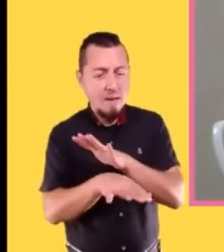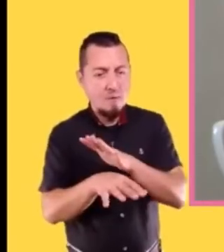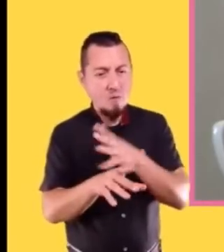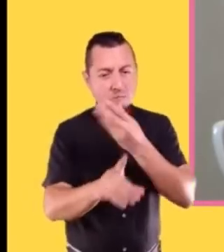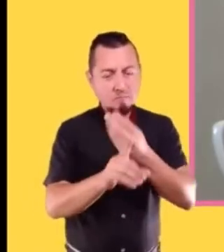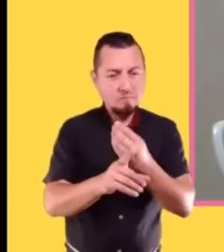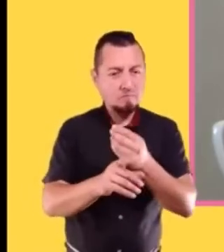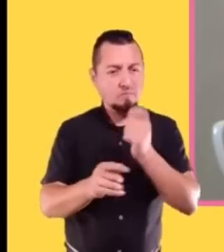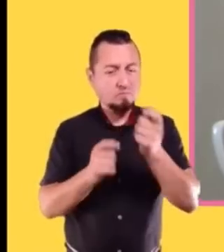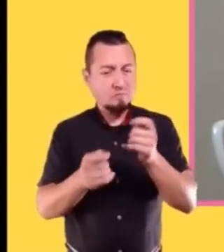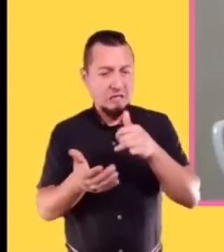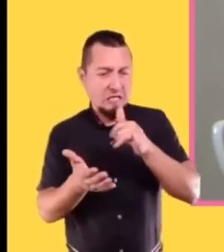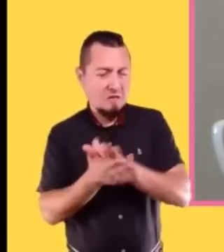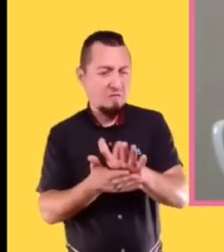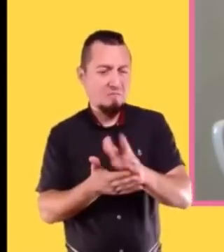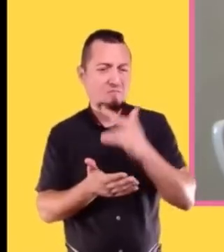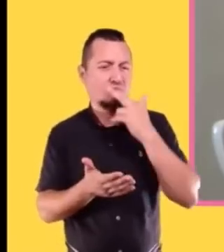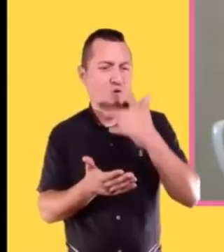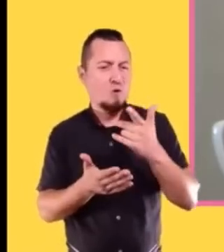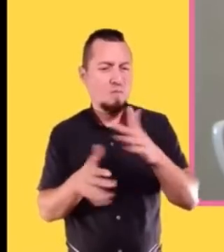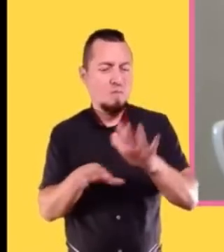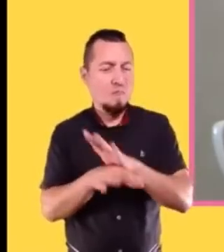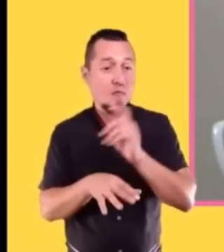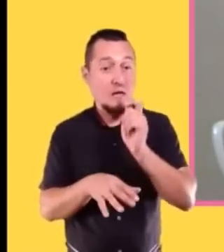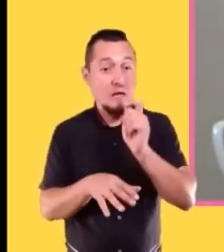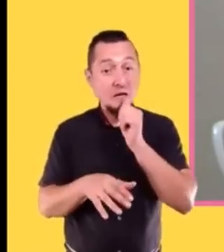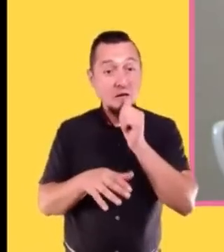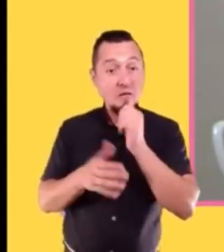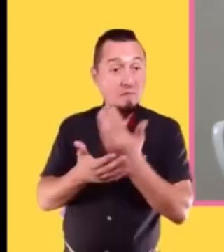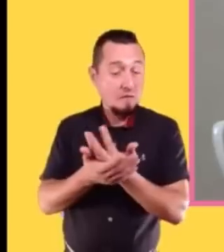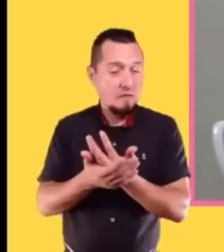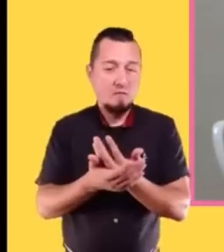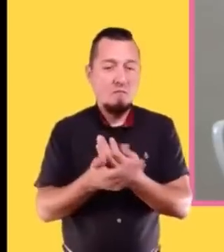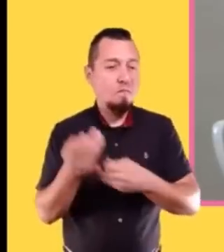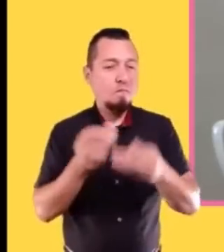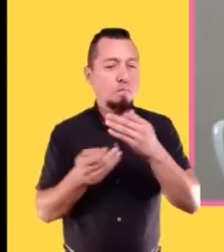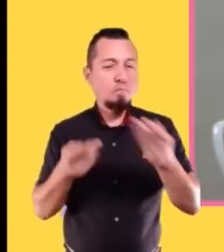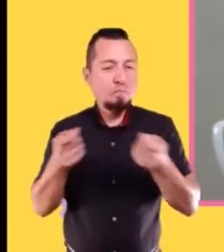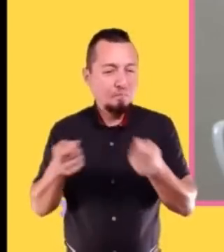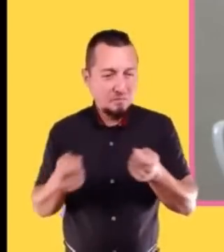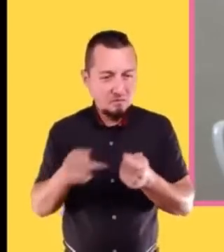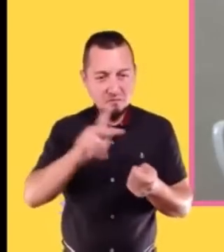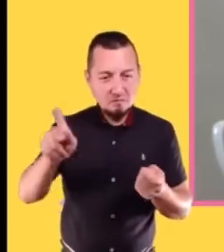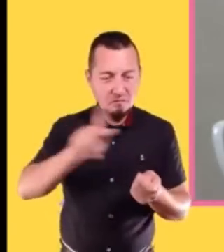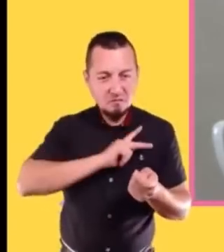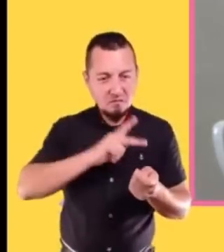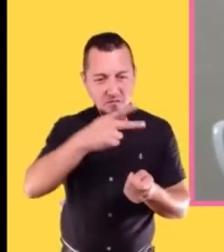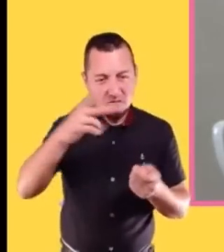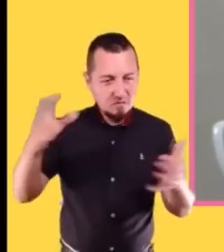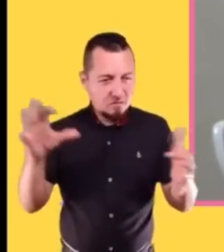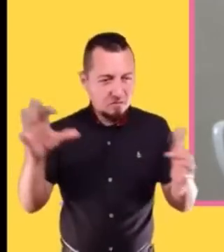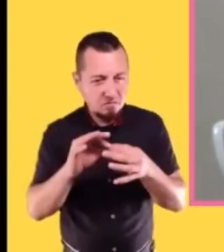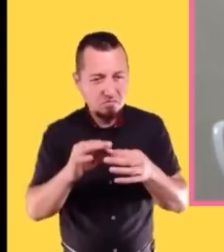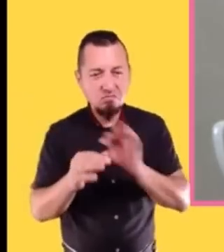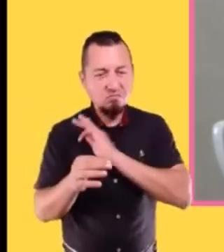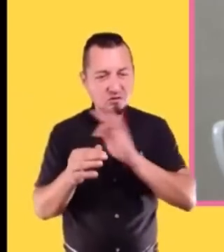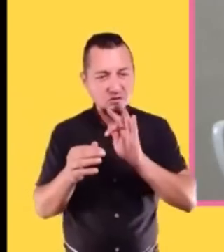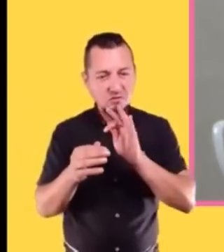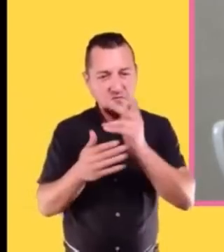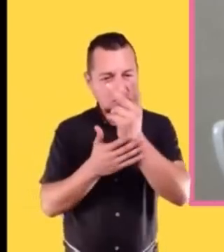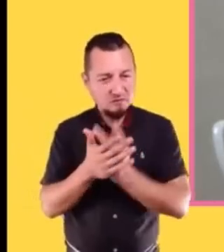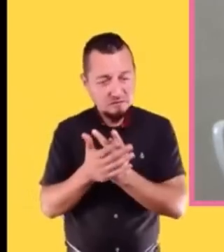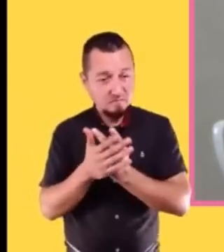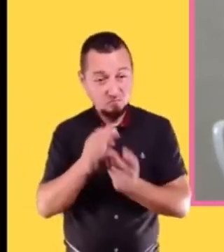impresos. Pero no queremos adelantar esa decisión. El hecho de tener los materiales digitales nos da la oportunidad de imprimirlos. Sí podríamos